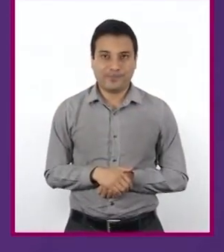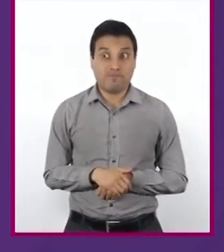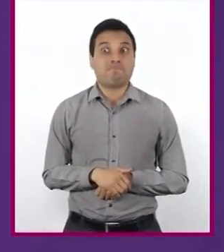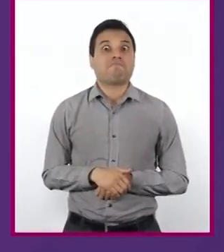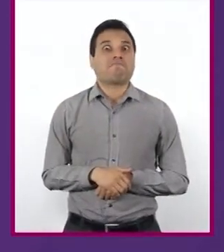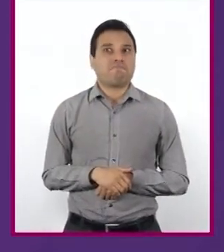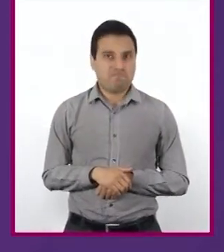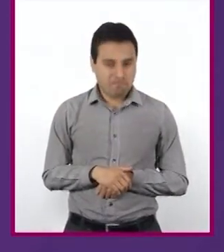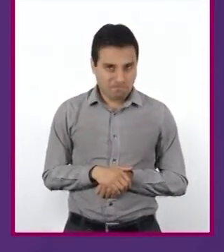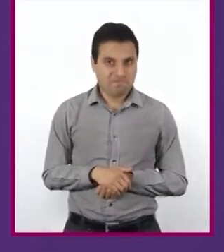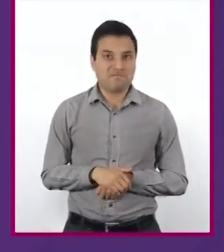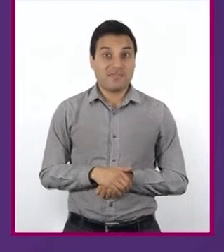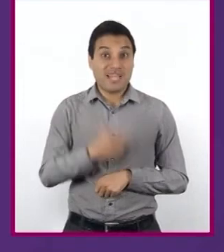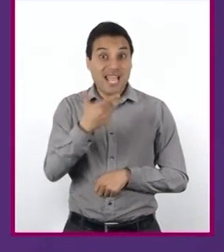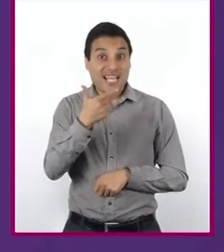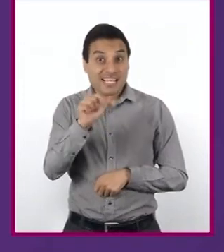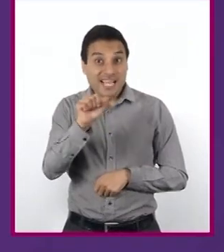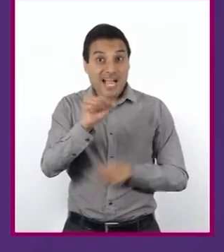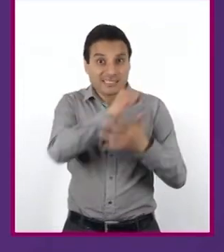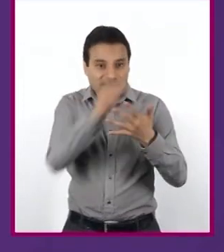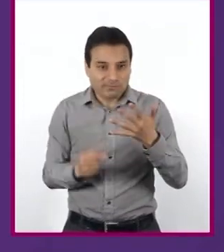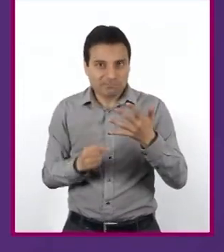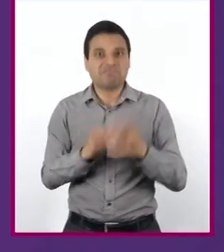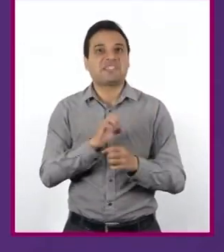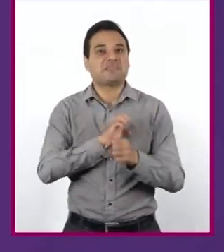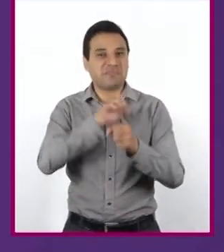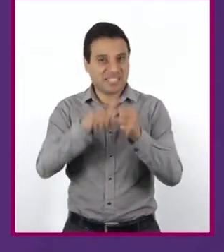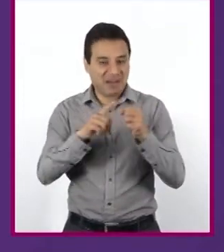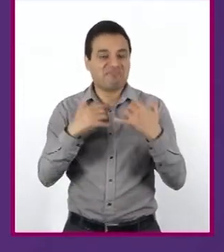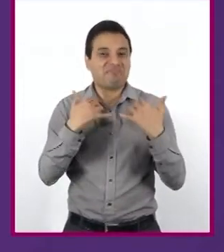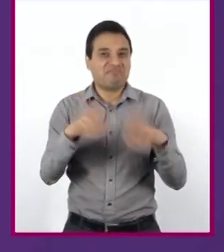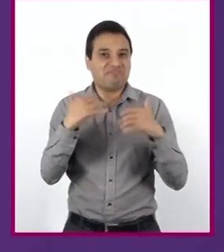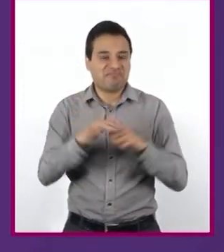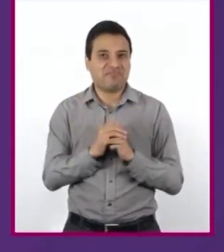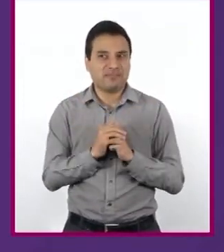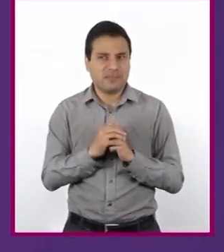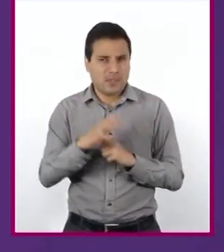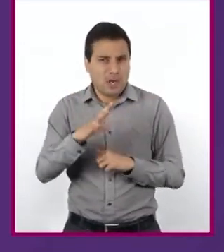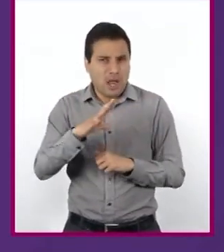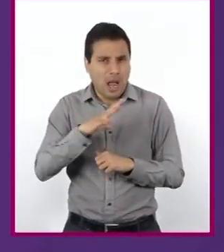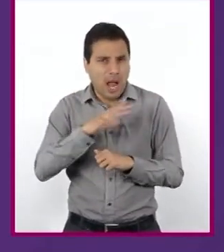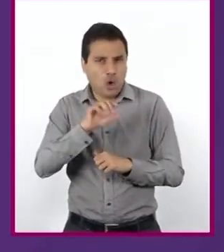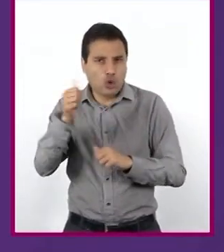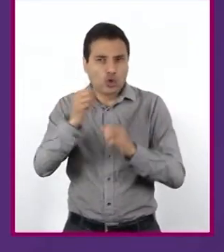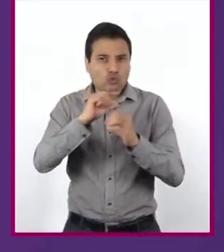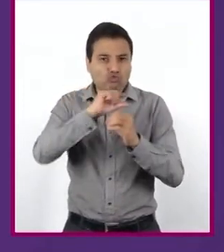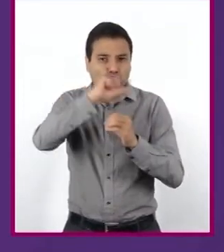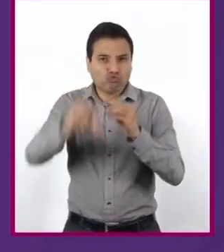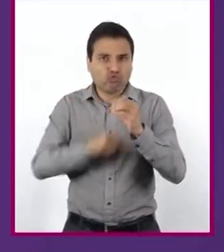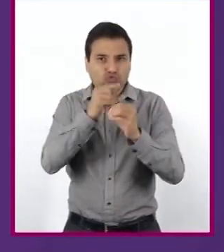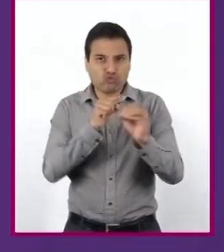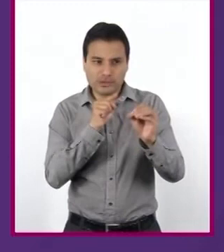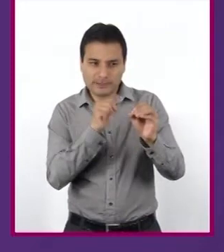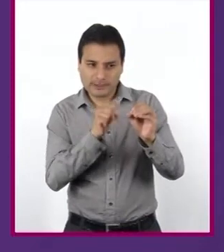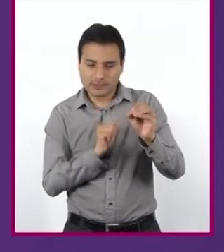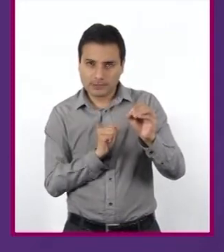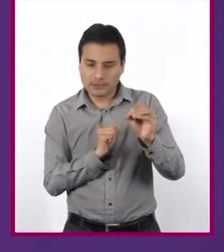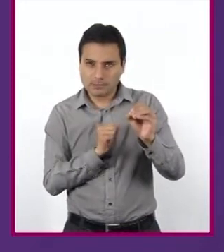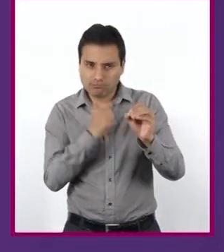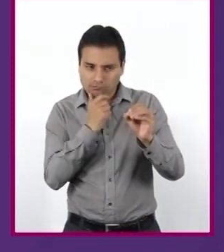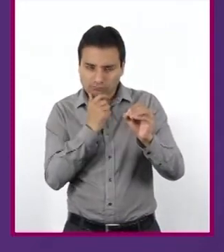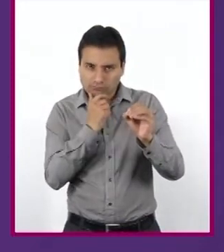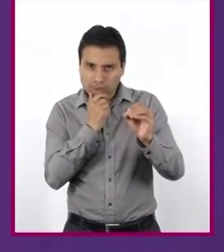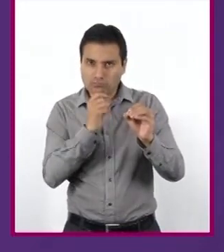Vaya que son especiales estos gases nobles. Pero existen otros elementos que, aunque en situaciones